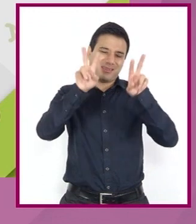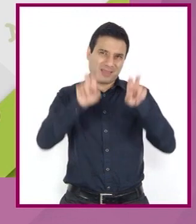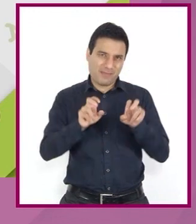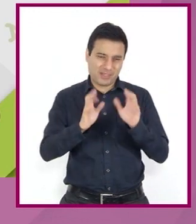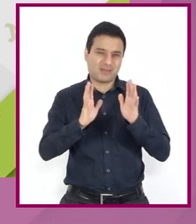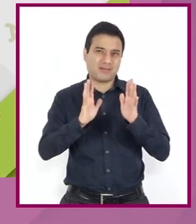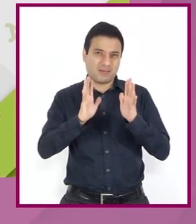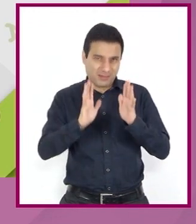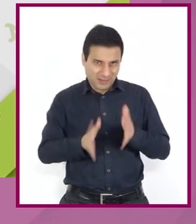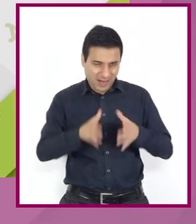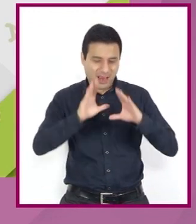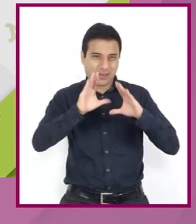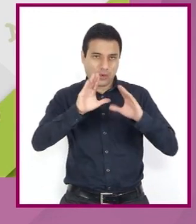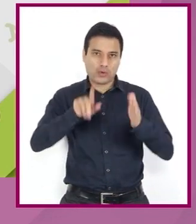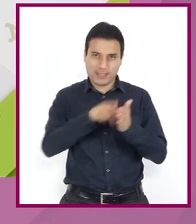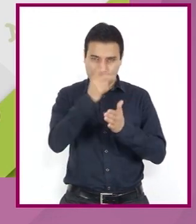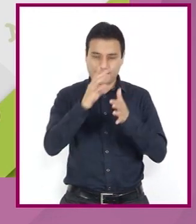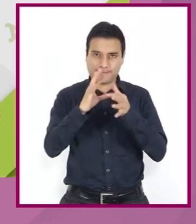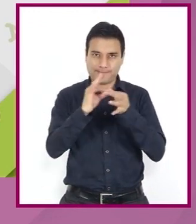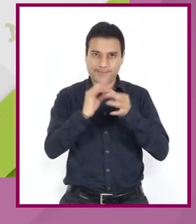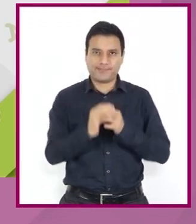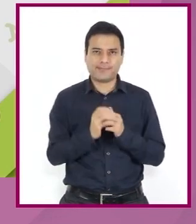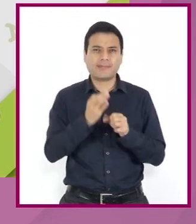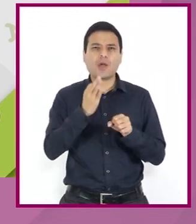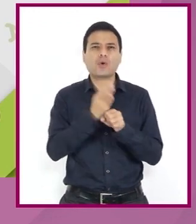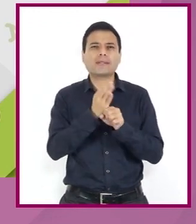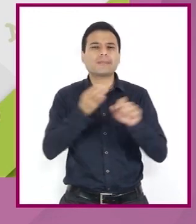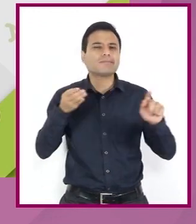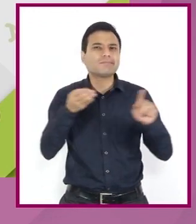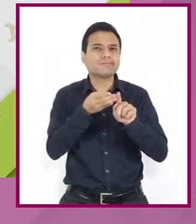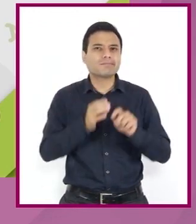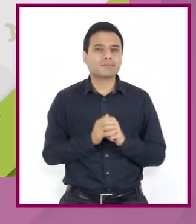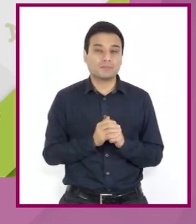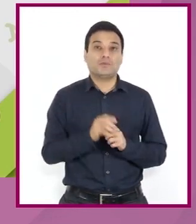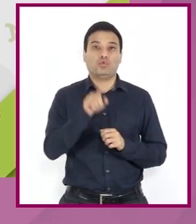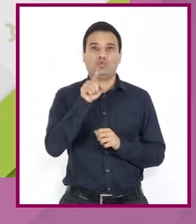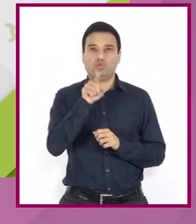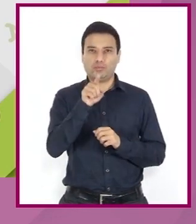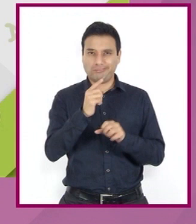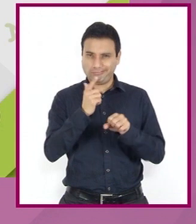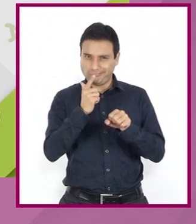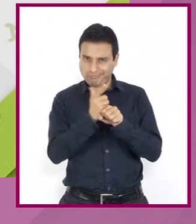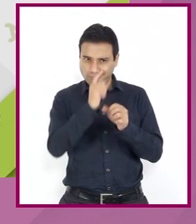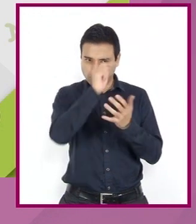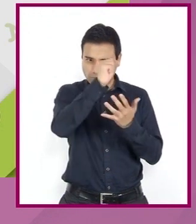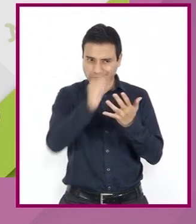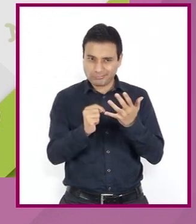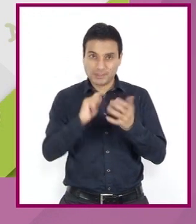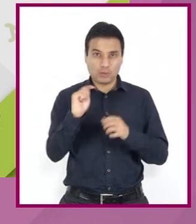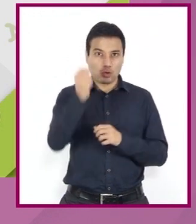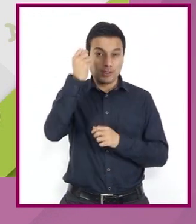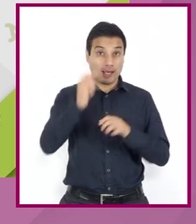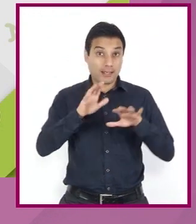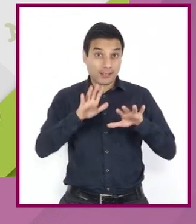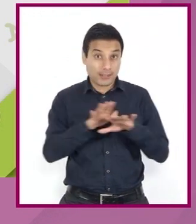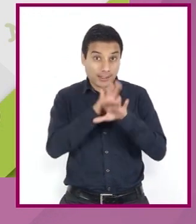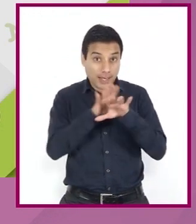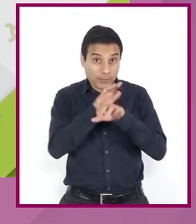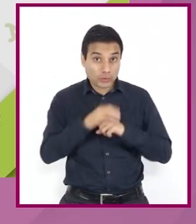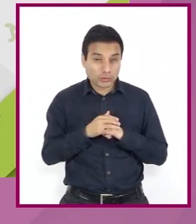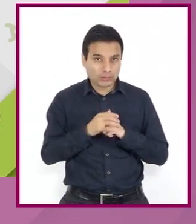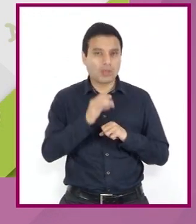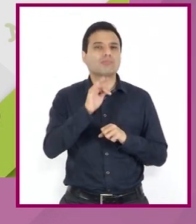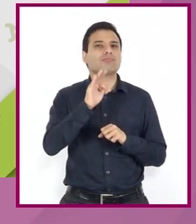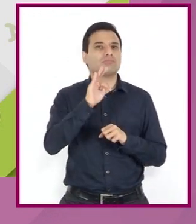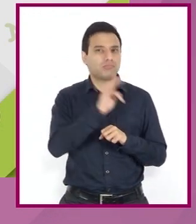hoy continuaremos trabajando el aprendizaje esperado. Identifica cómo los cambios tecnológicos favorecen el avance